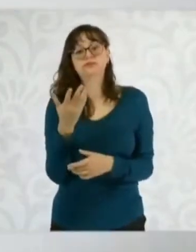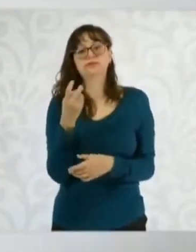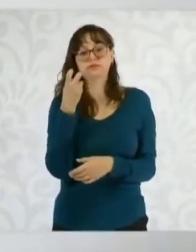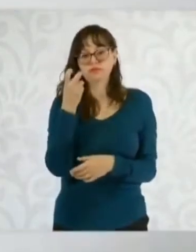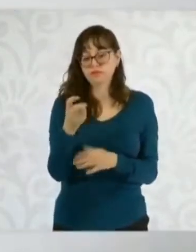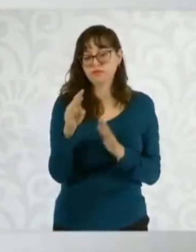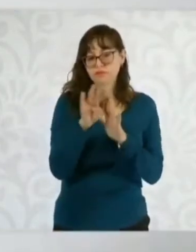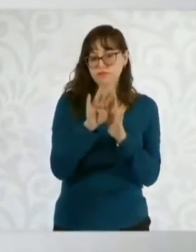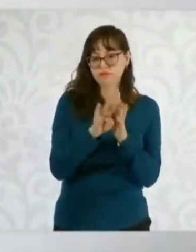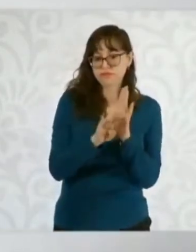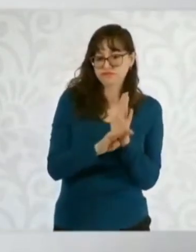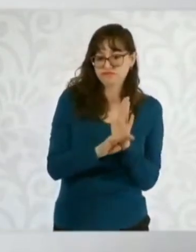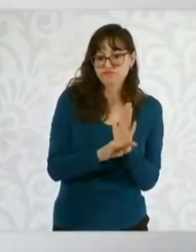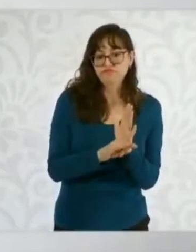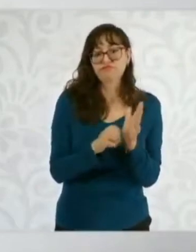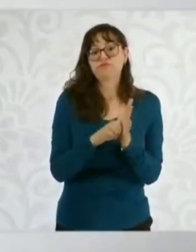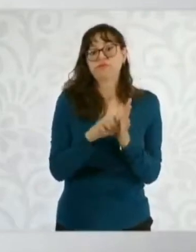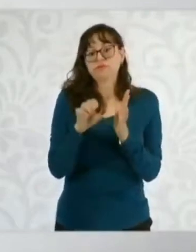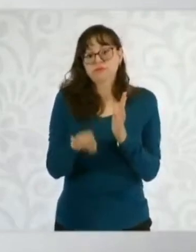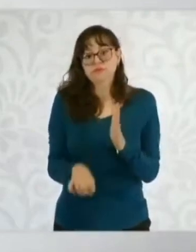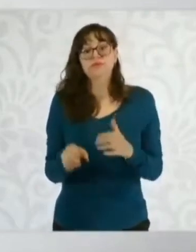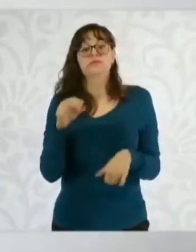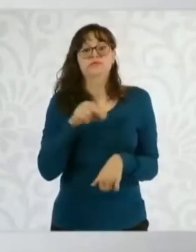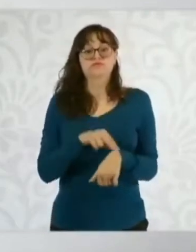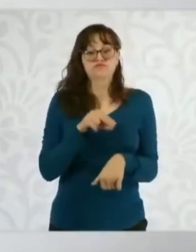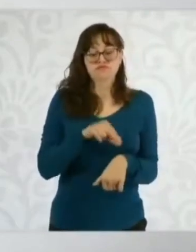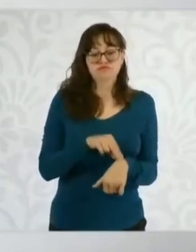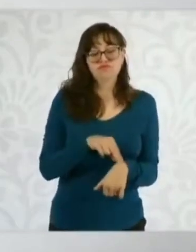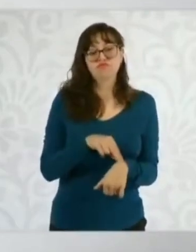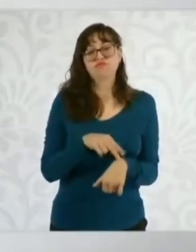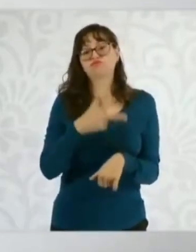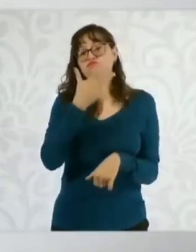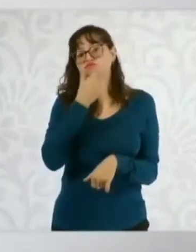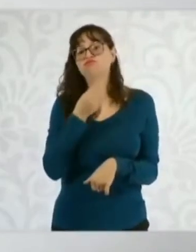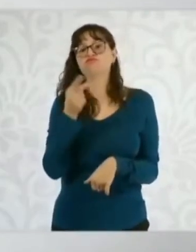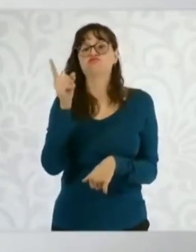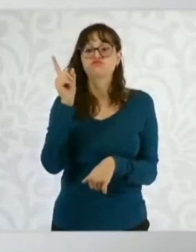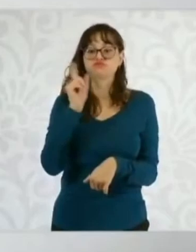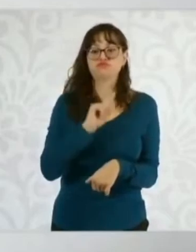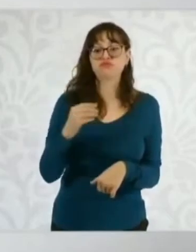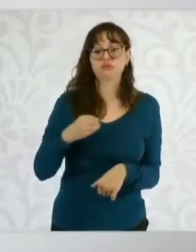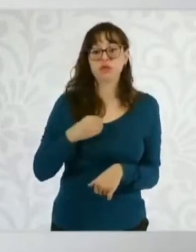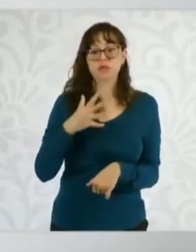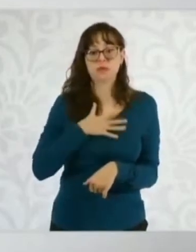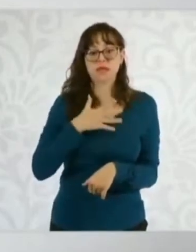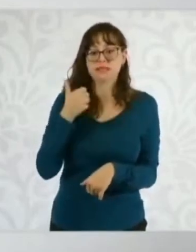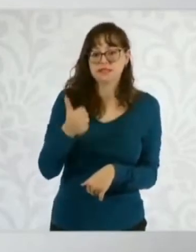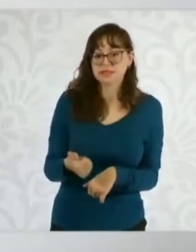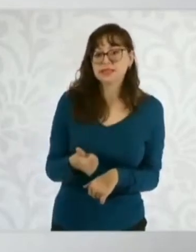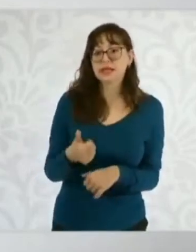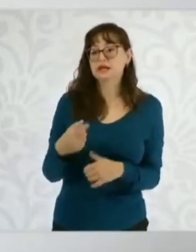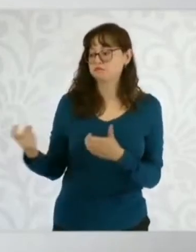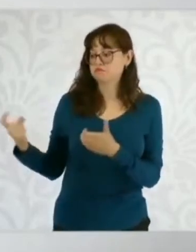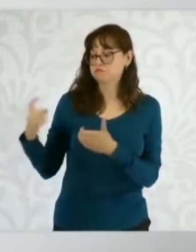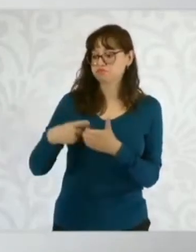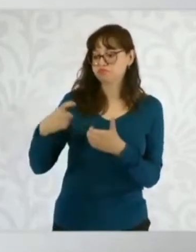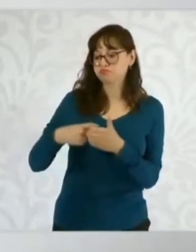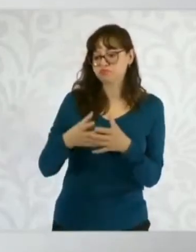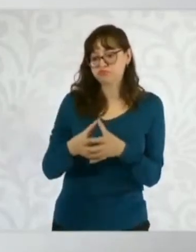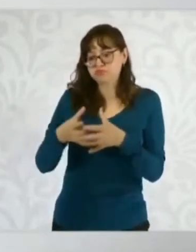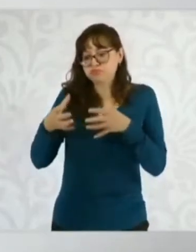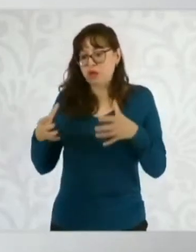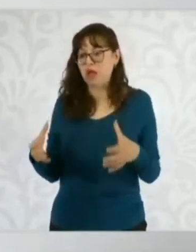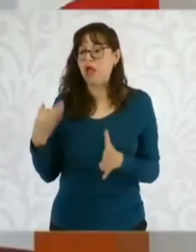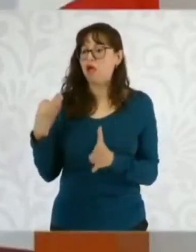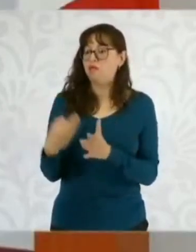implementando distintas acciones, por ejemplo, médicos y médicas del bienestar, que presentará mi compañero Alejandro Esbarche en unos minutos, completar el equipamiento